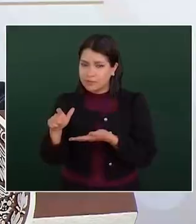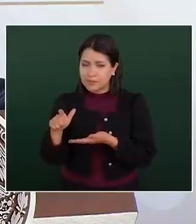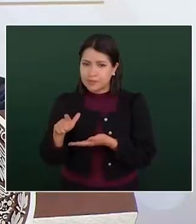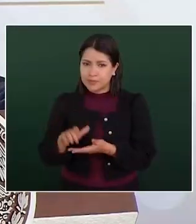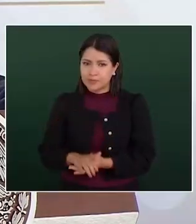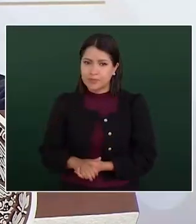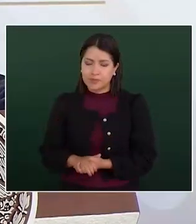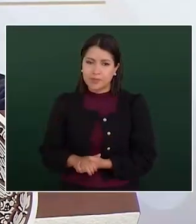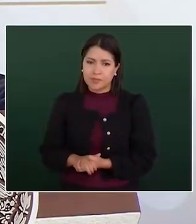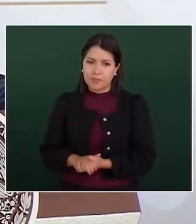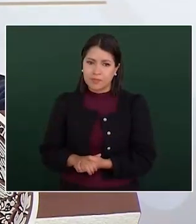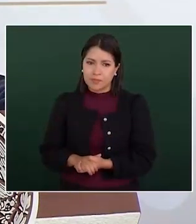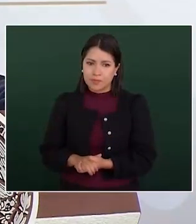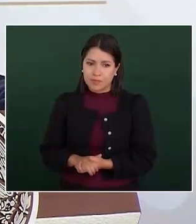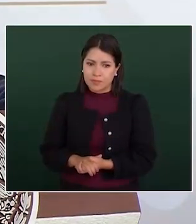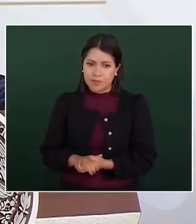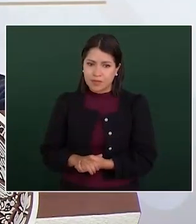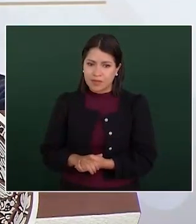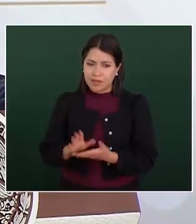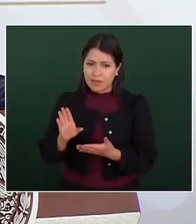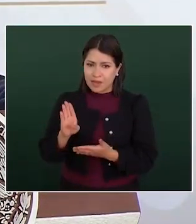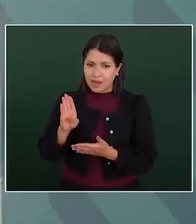de bots